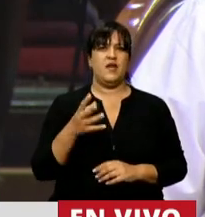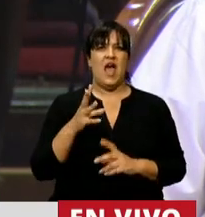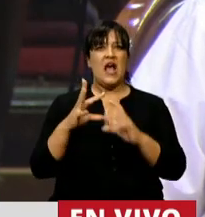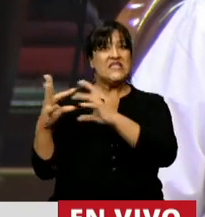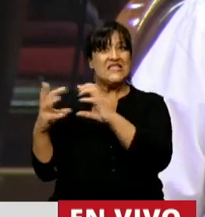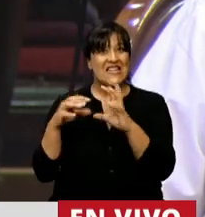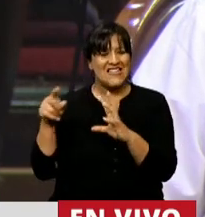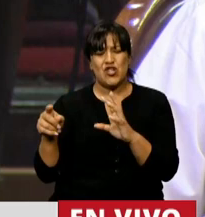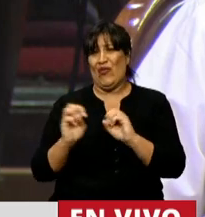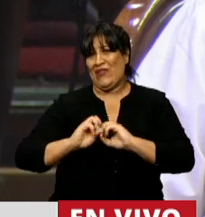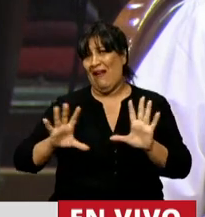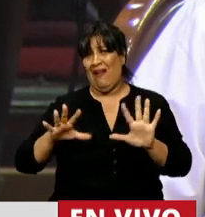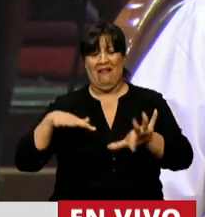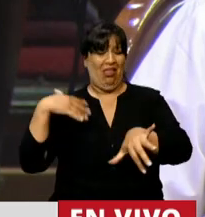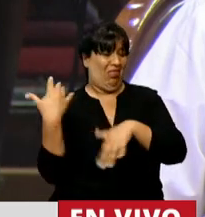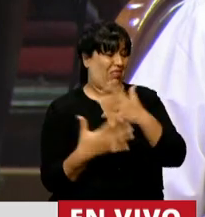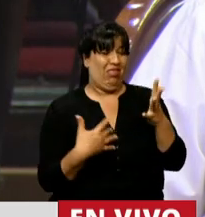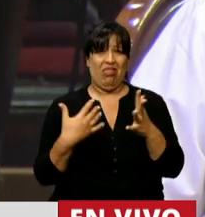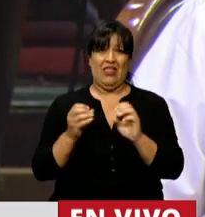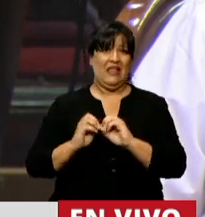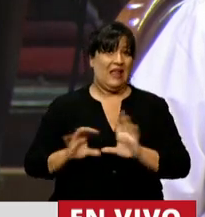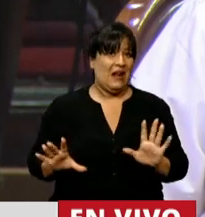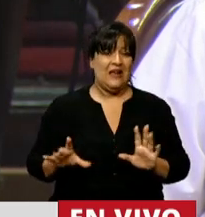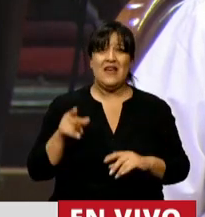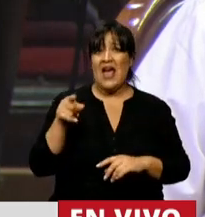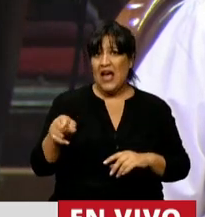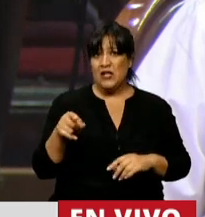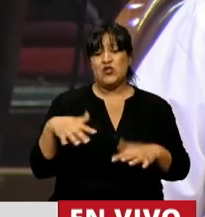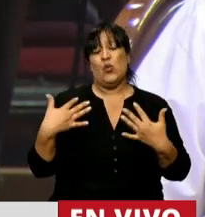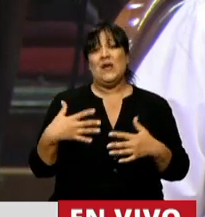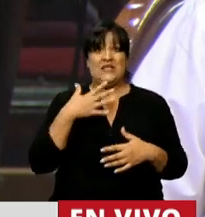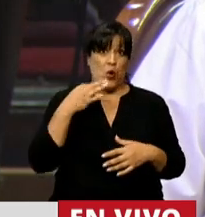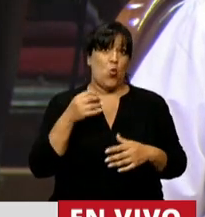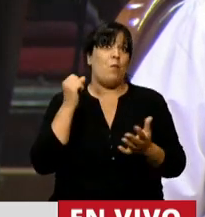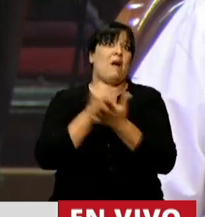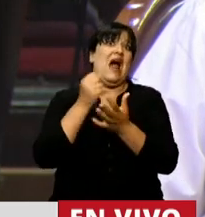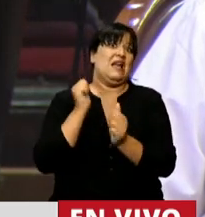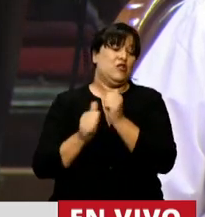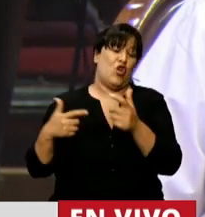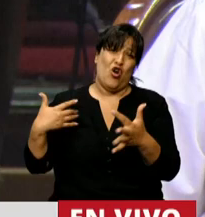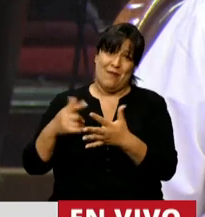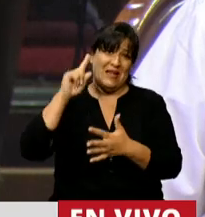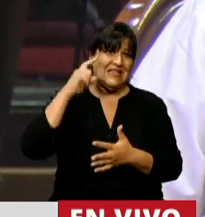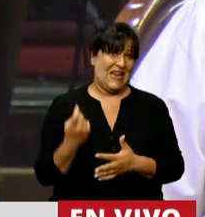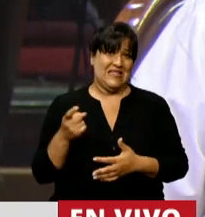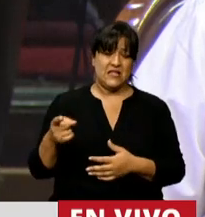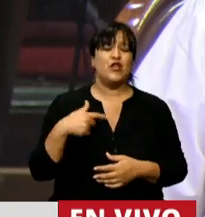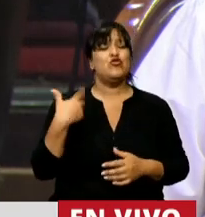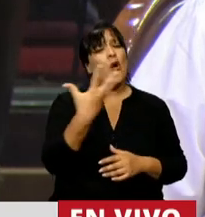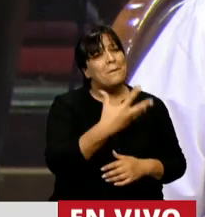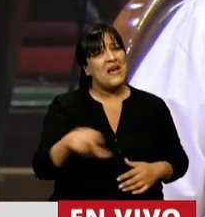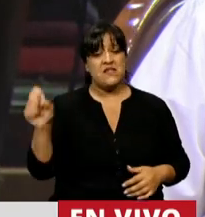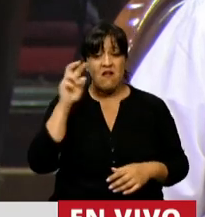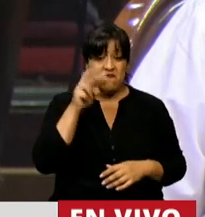sesión bochornosa y que era claramente un evento histórico, tristemente histórico, me llevé esta